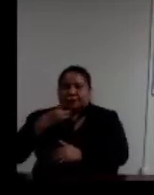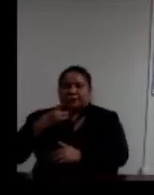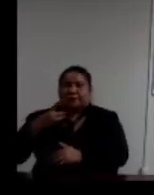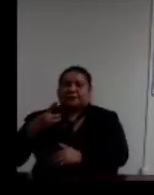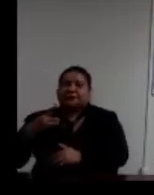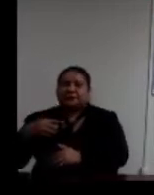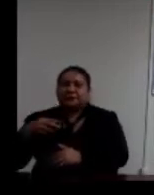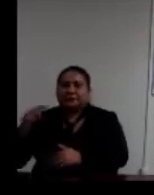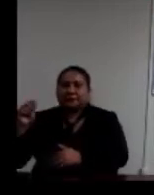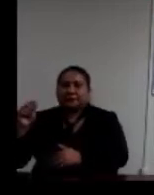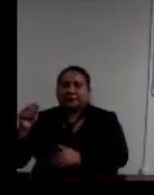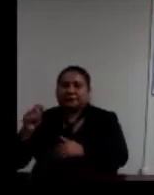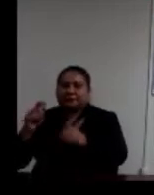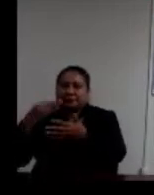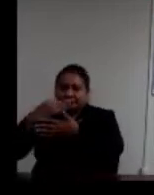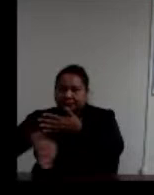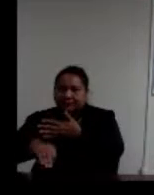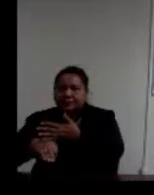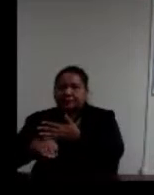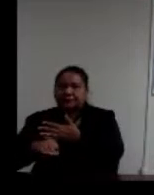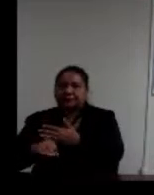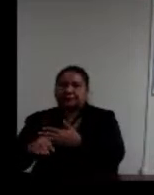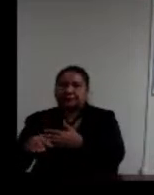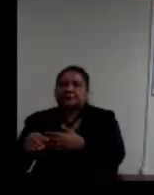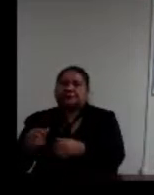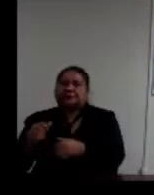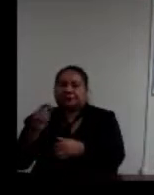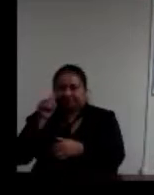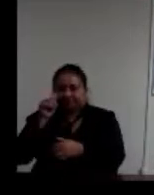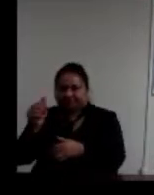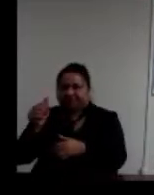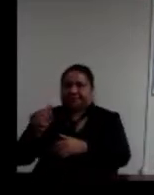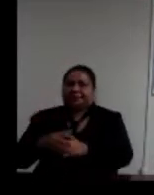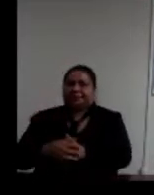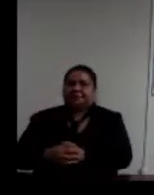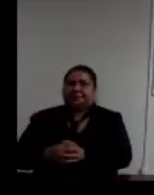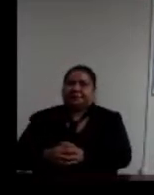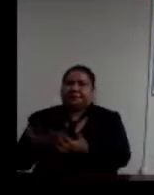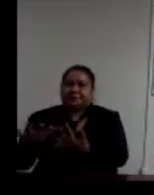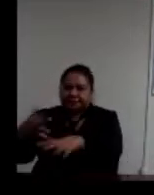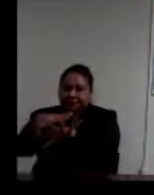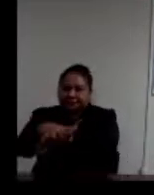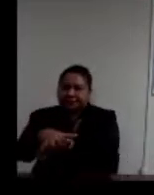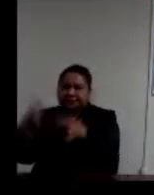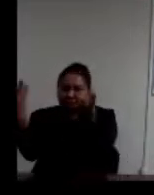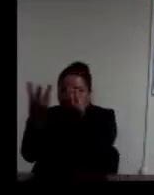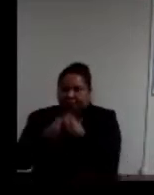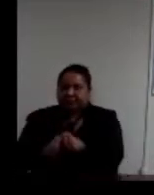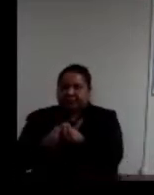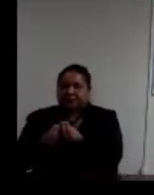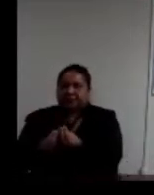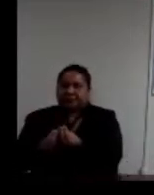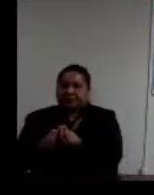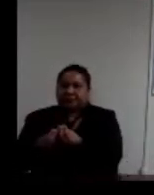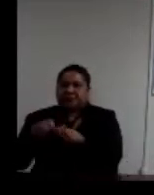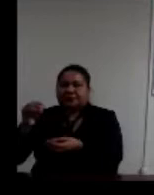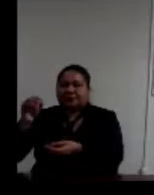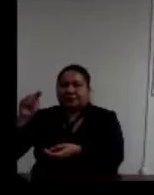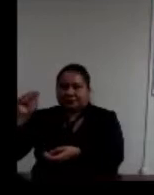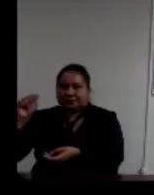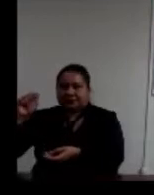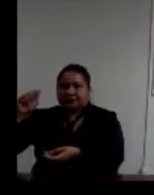trastorno oposicionista y desafiante. Es un padecimiento que se agrega o está junto con el